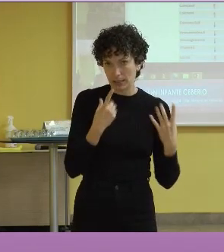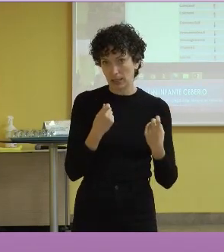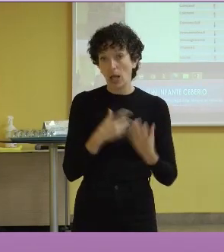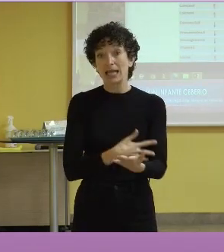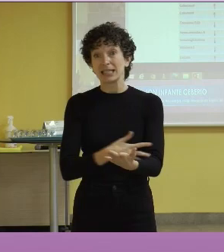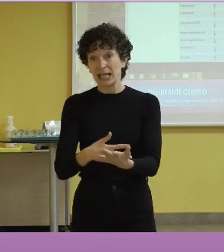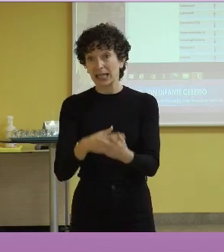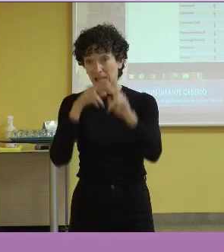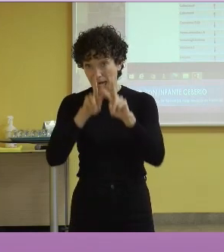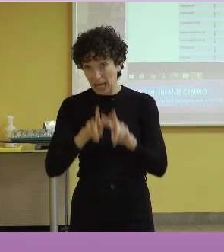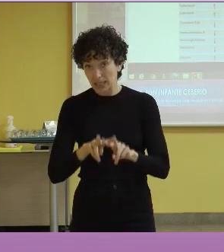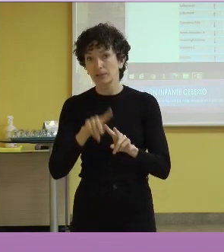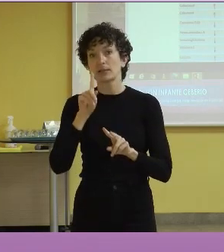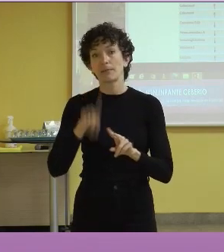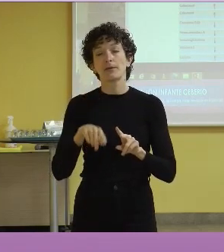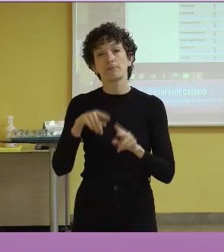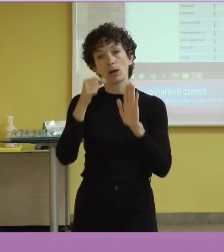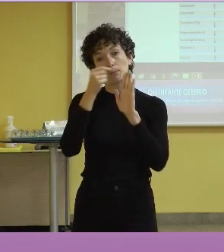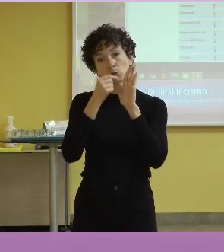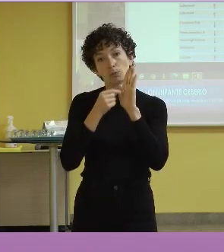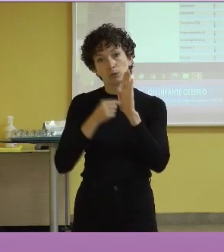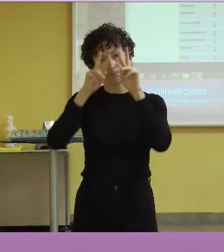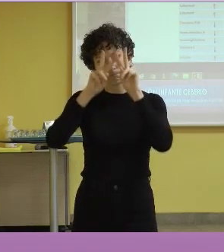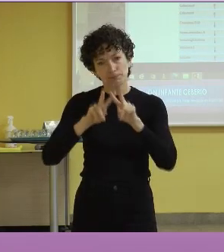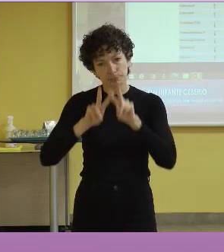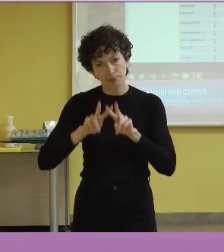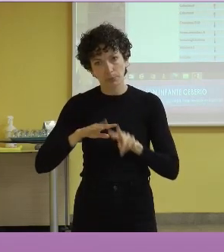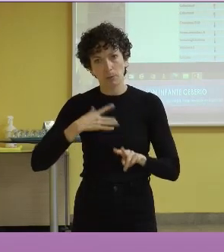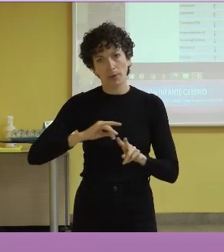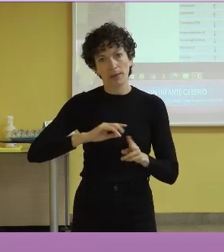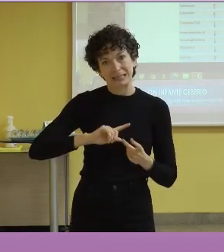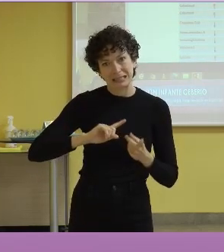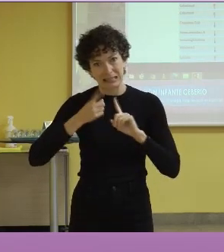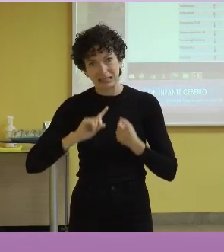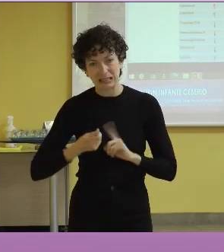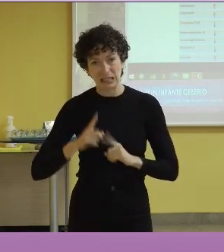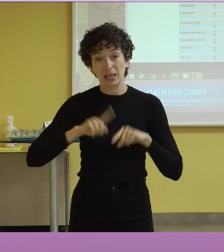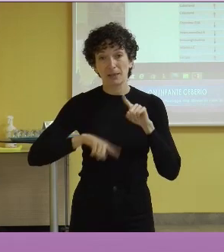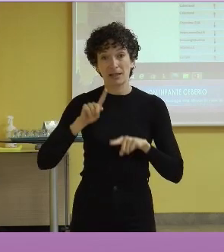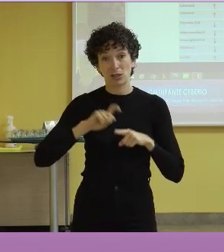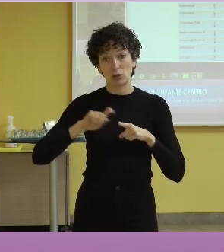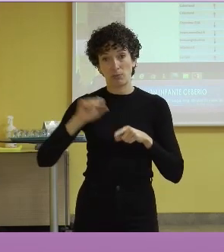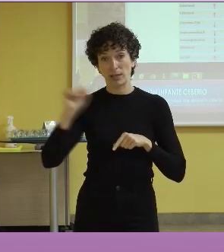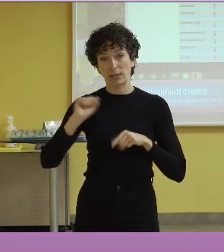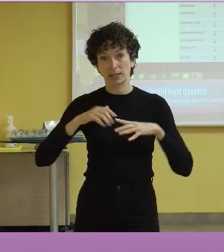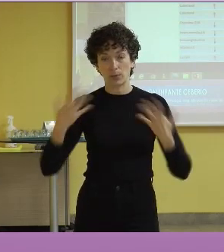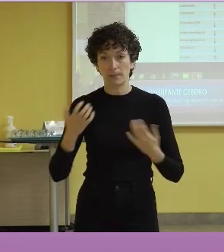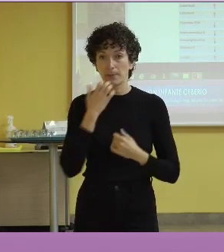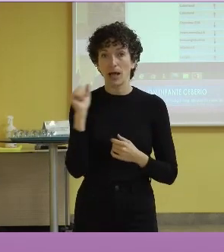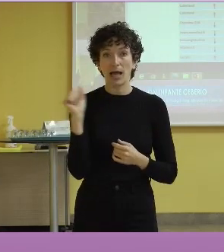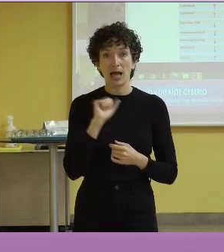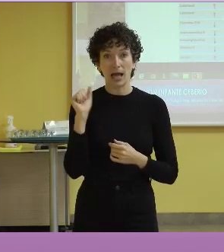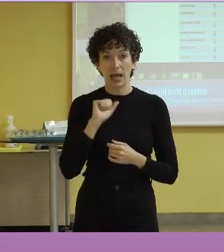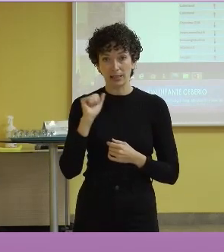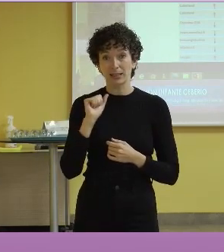solemos mirar una serie de parámetros que pueden estar alterados en según qué tipo de estas ataxias. Por ejemplo, en la ataxia con